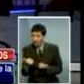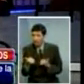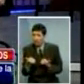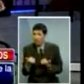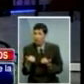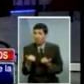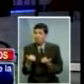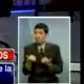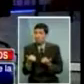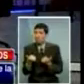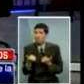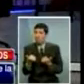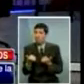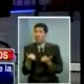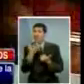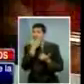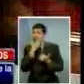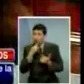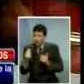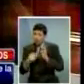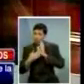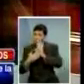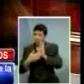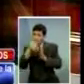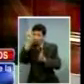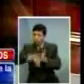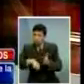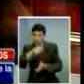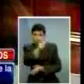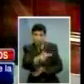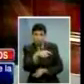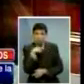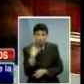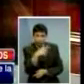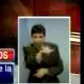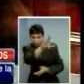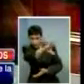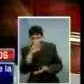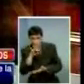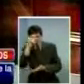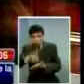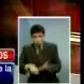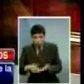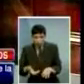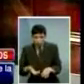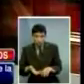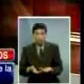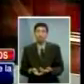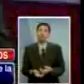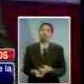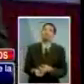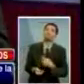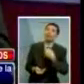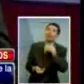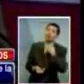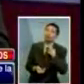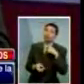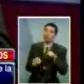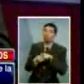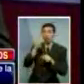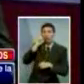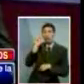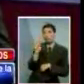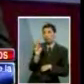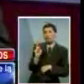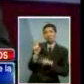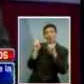estéticamente bonito lo que se hizo, considerando poco tiempo que queda de gobierno? Yo no soy un crítico de arte para